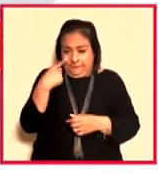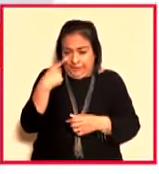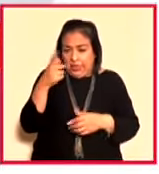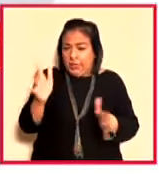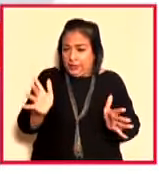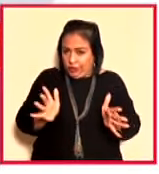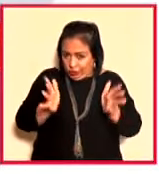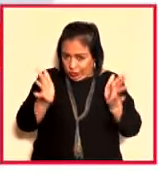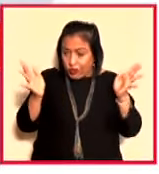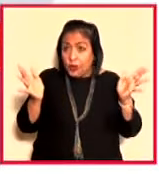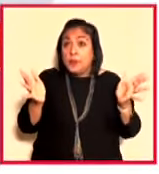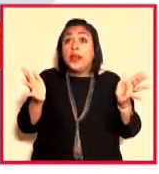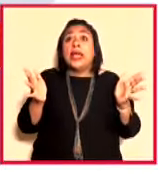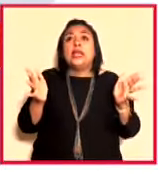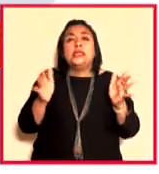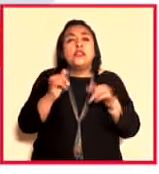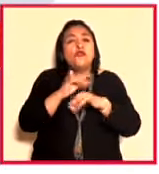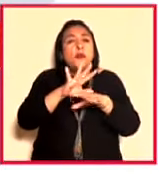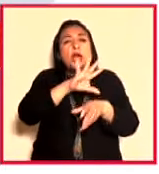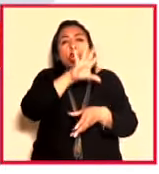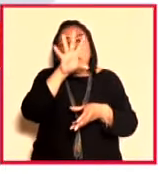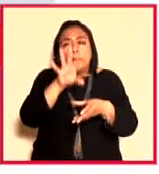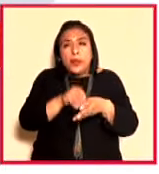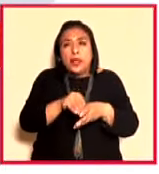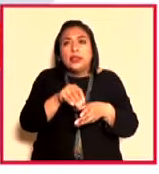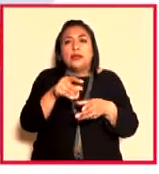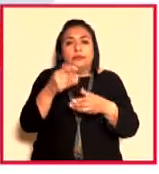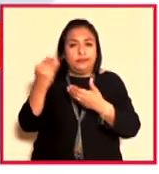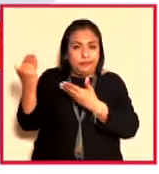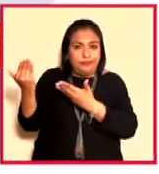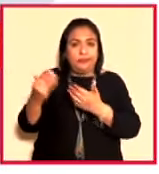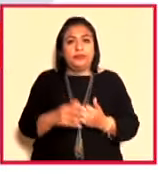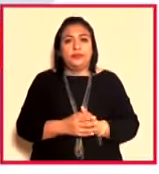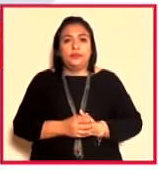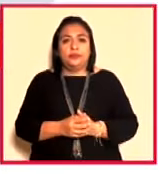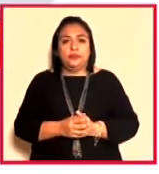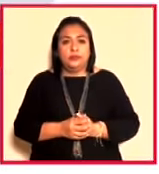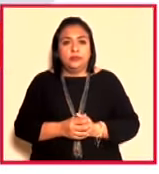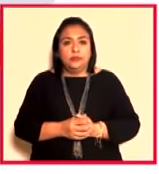tenemos, cada detalle de esta composición. Vamos con ello.